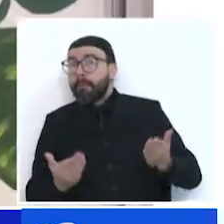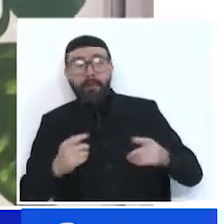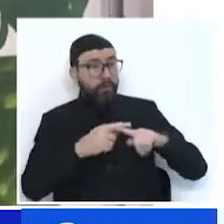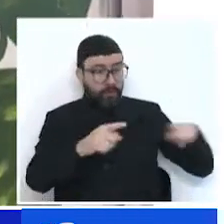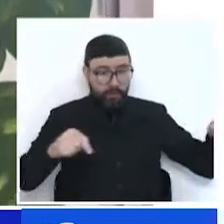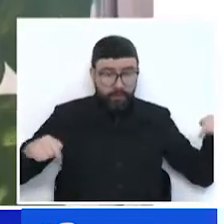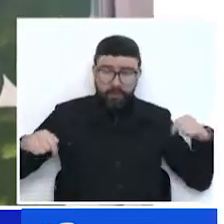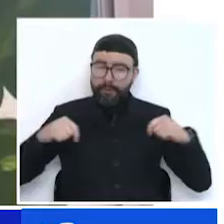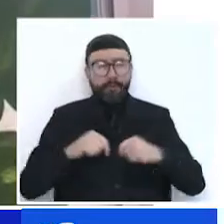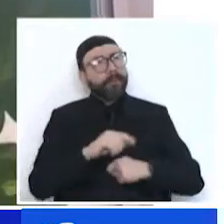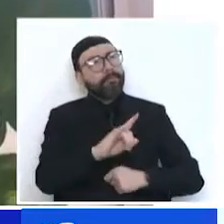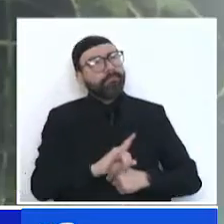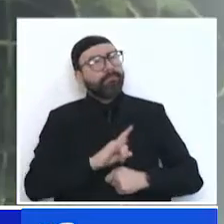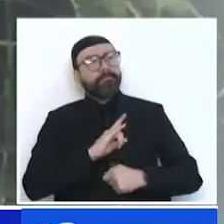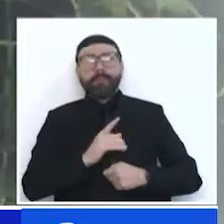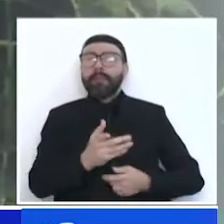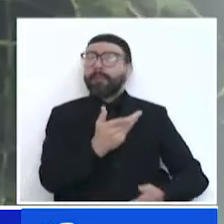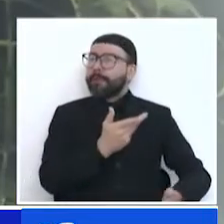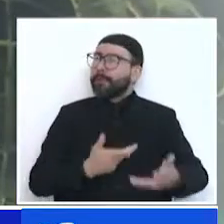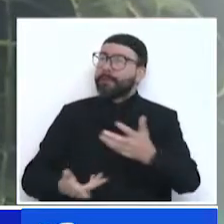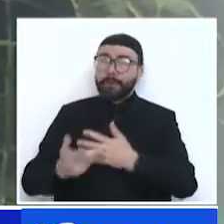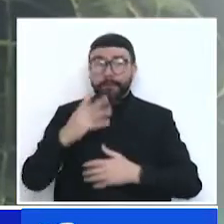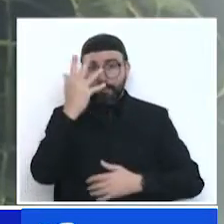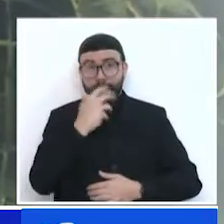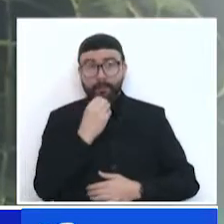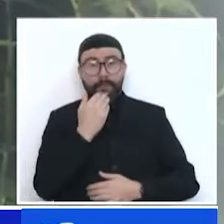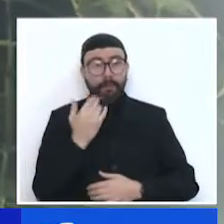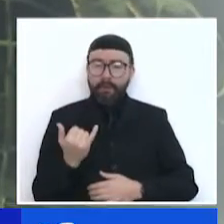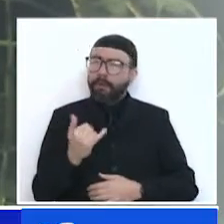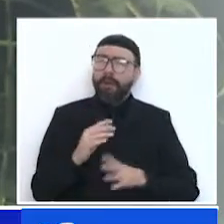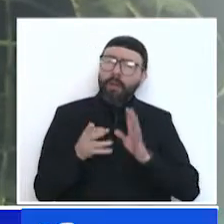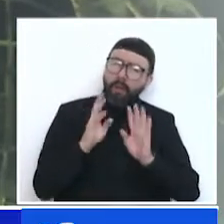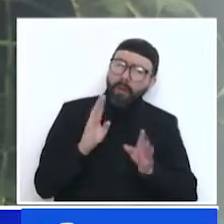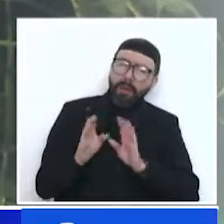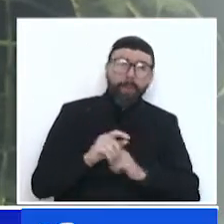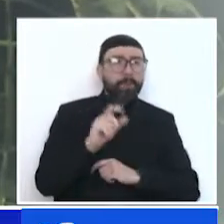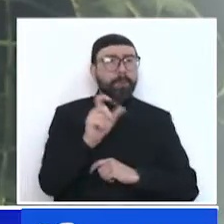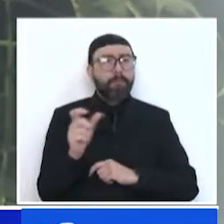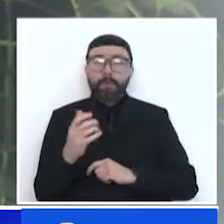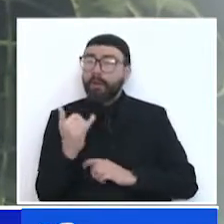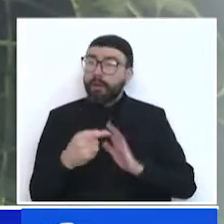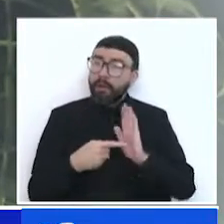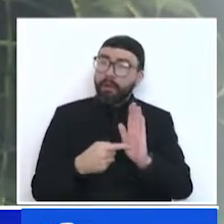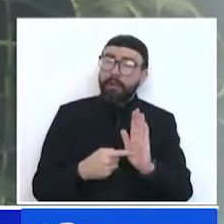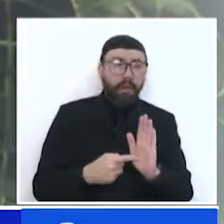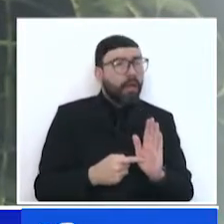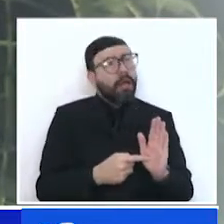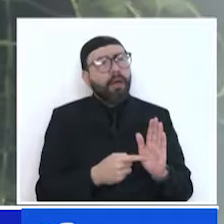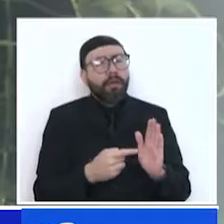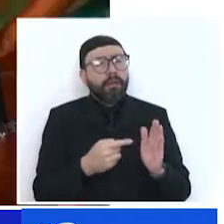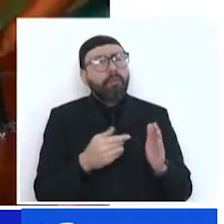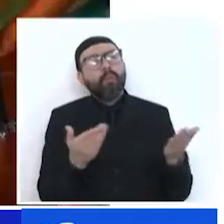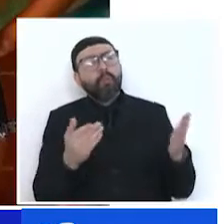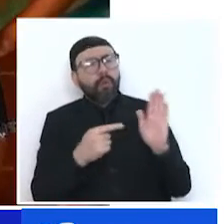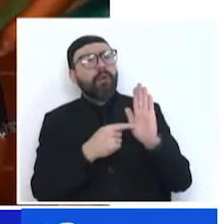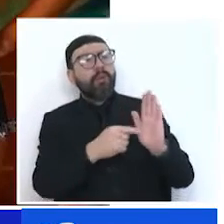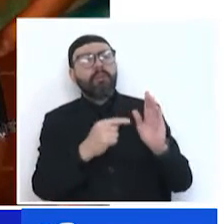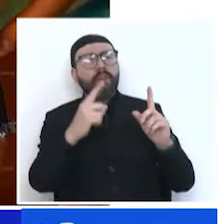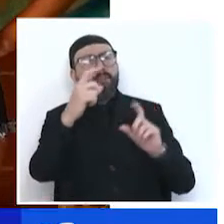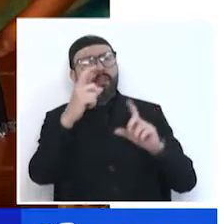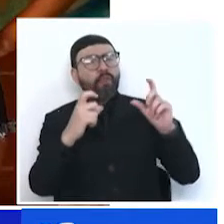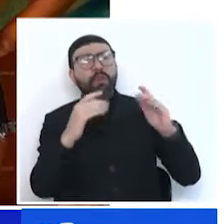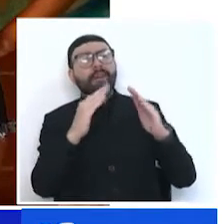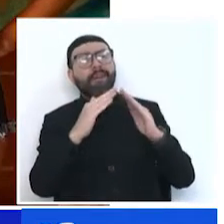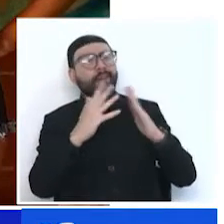un ambiente en armonía. Yo hablo con las personas, me muestran fotos de sus casas, me